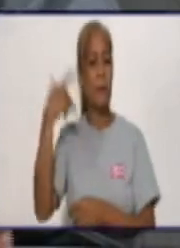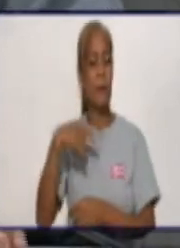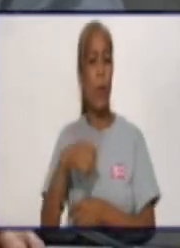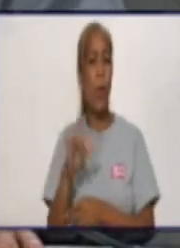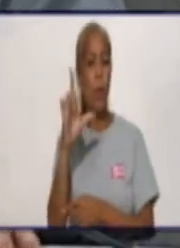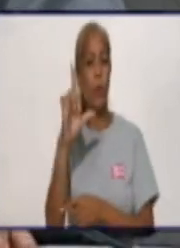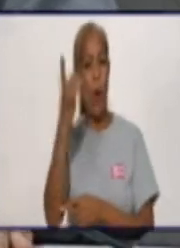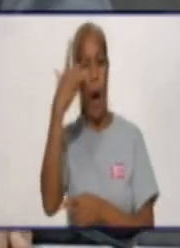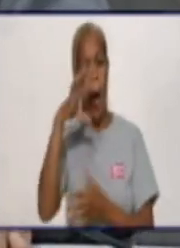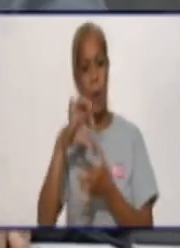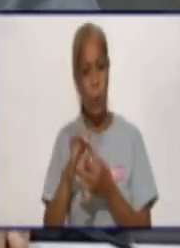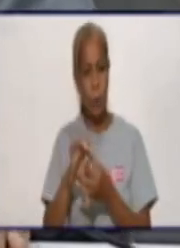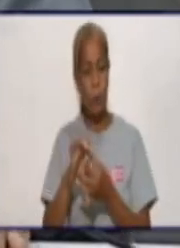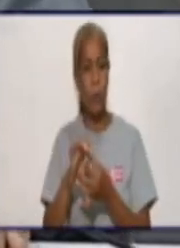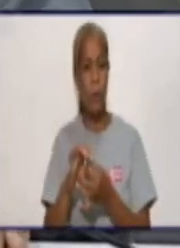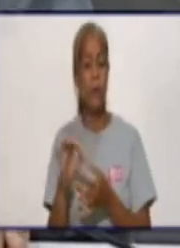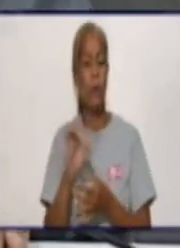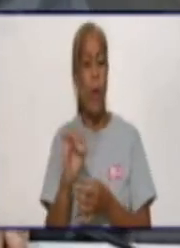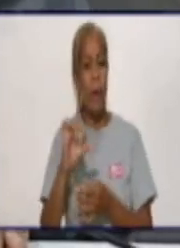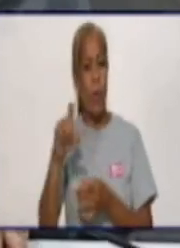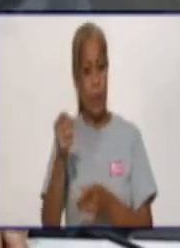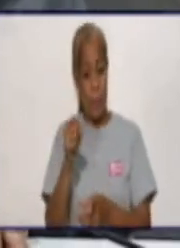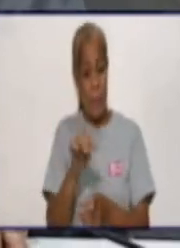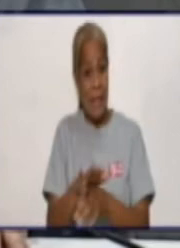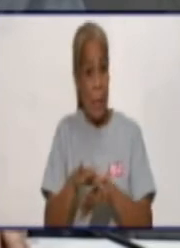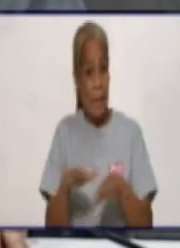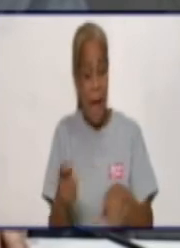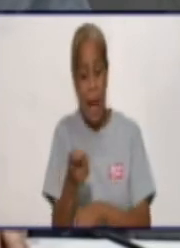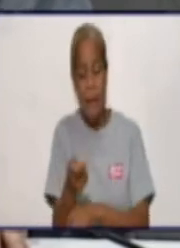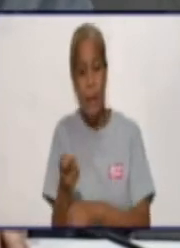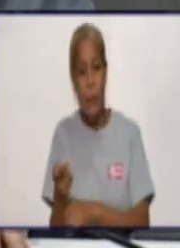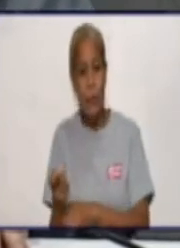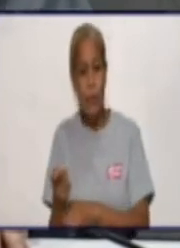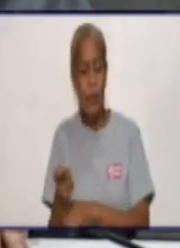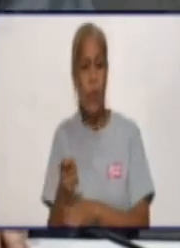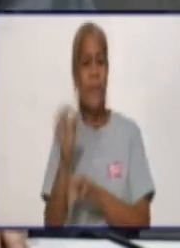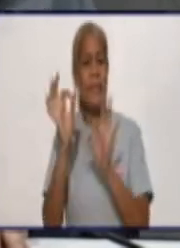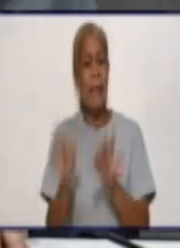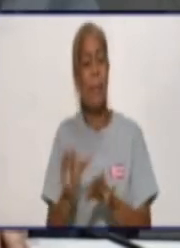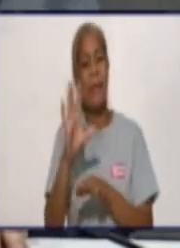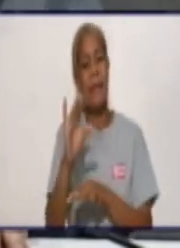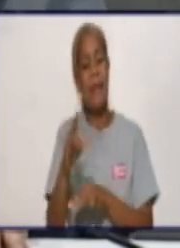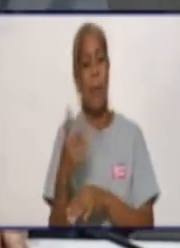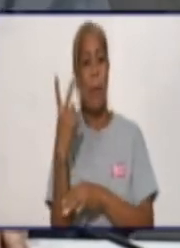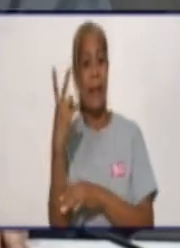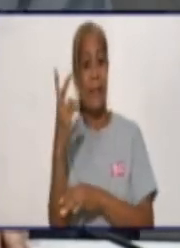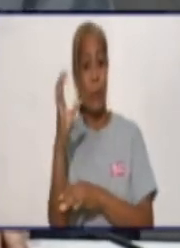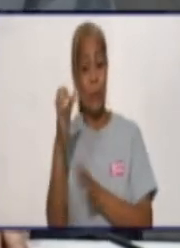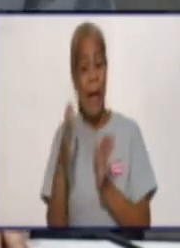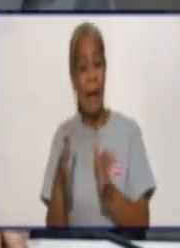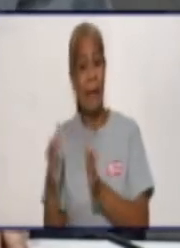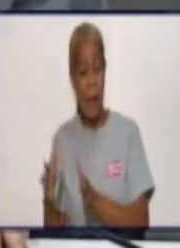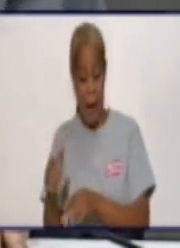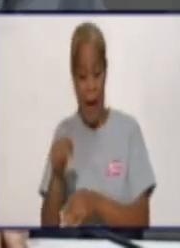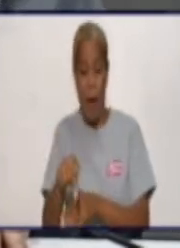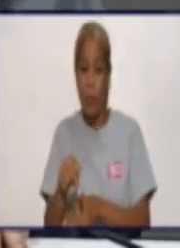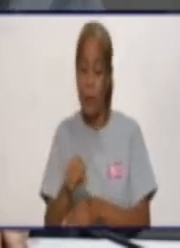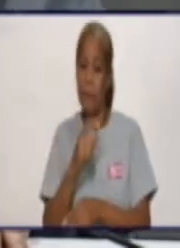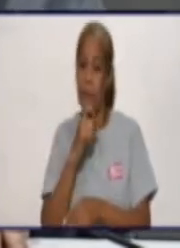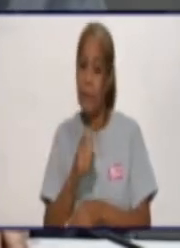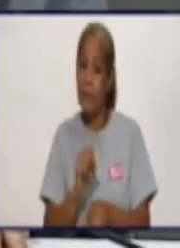todos íbamos al trabajo y todo iniciamos un curso decíamos bueno a la segunda etapa del año ahora la cob y no las alargó y estamos